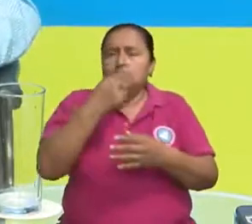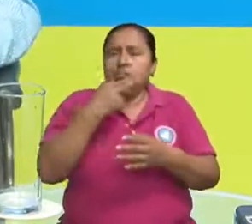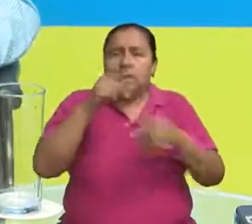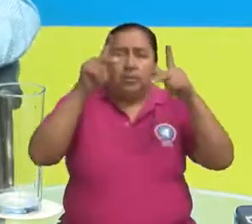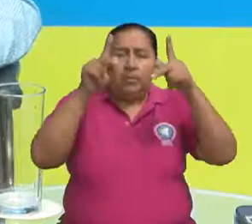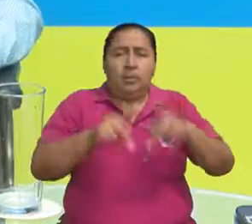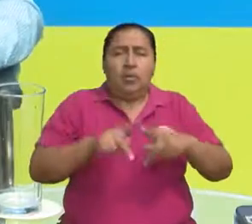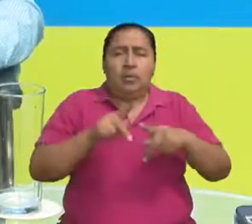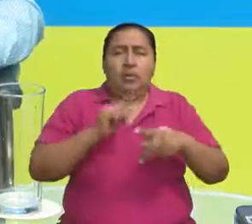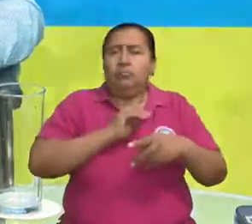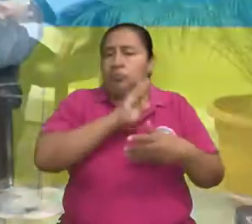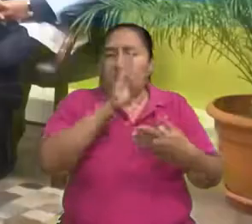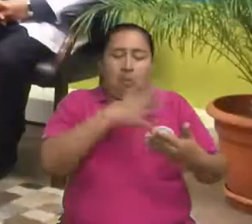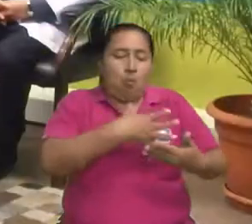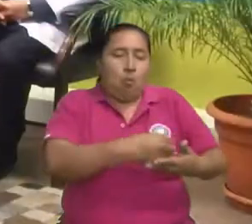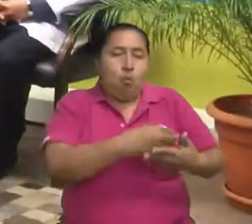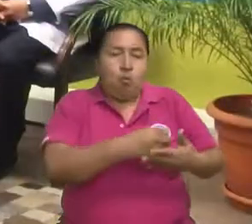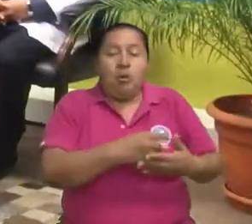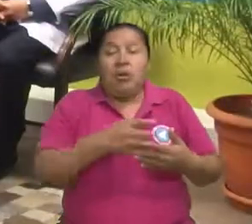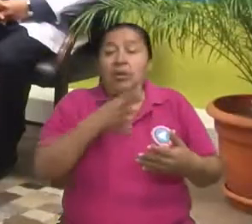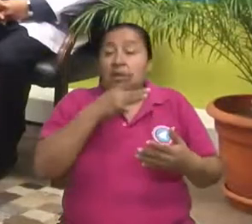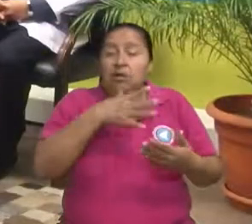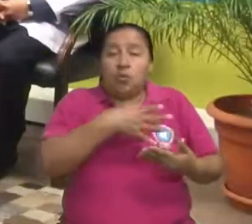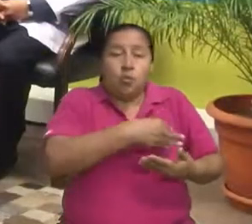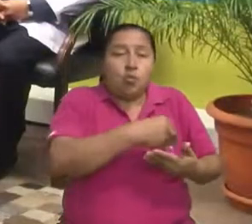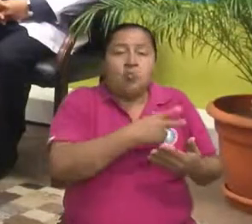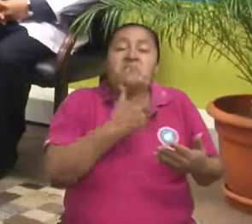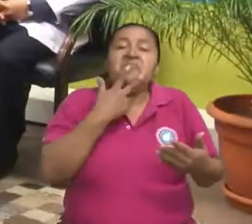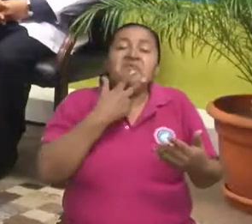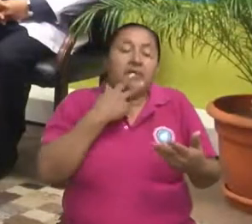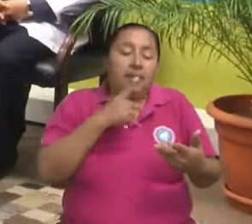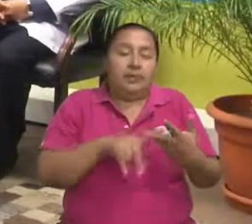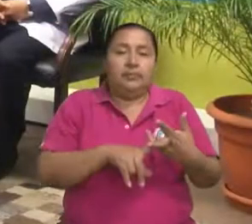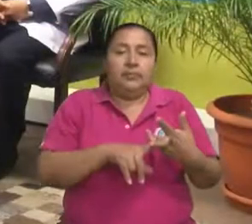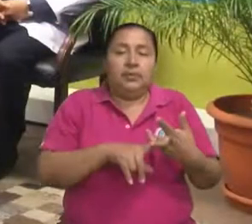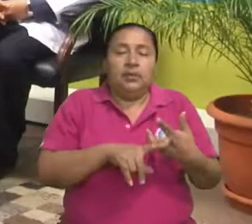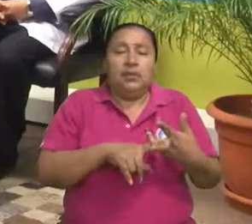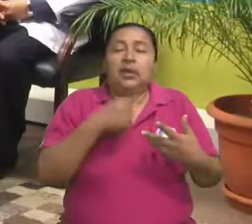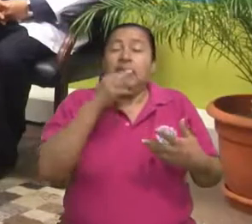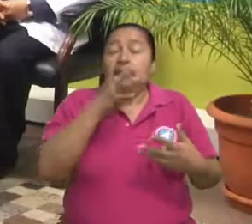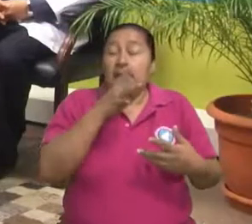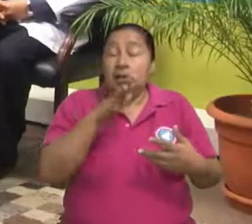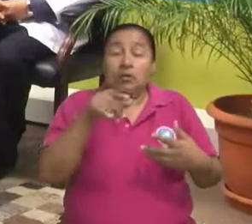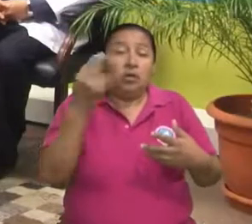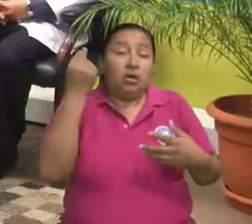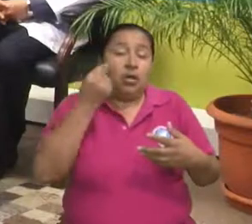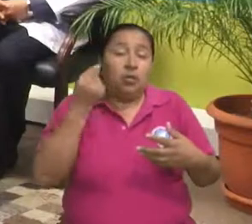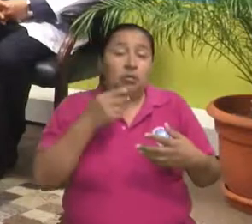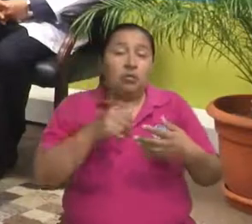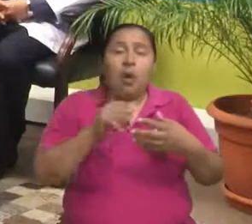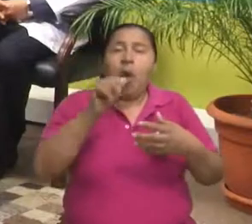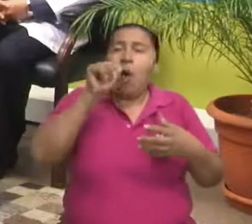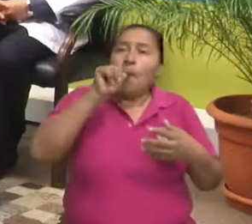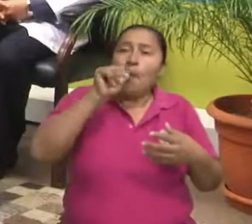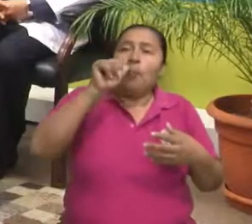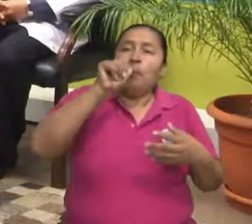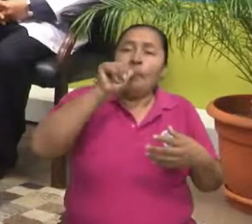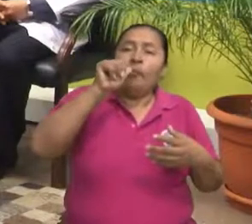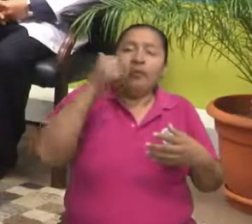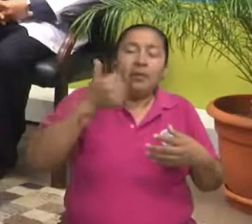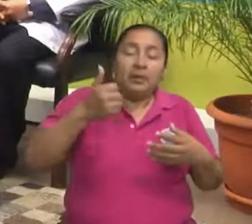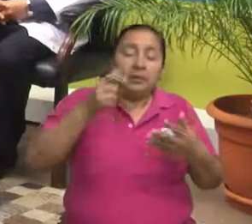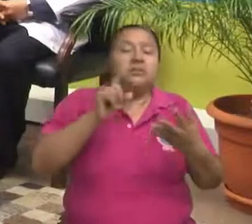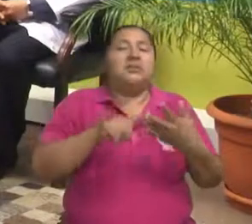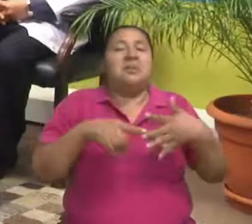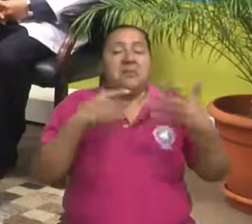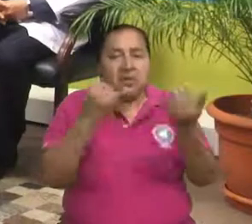no ha sido amamantado, el niño que no ha sido amamantado, el niño que hace uso bastante de los biberones, también está expuesto a